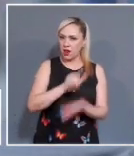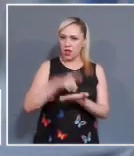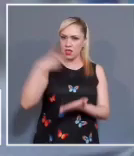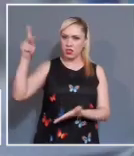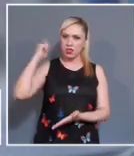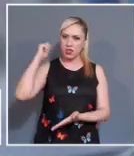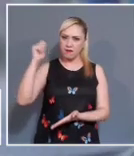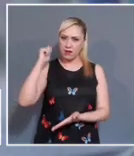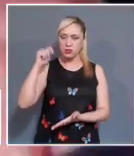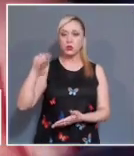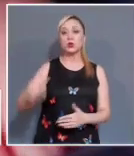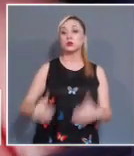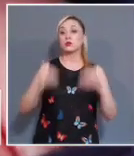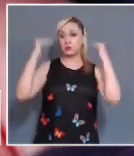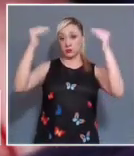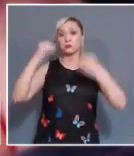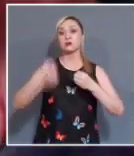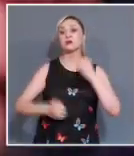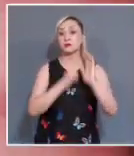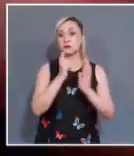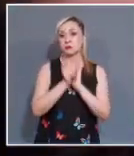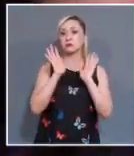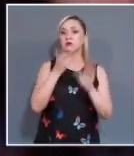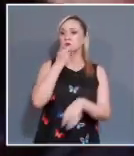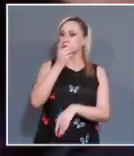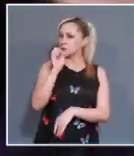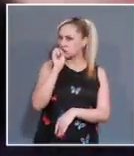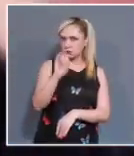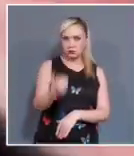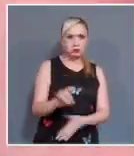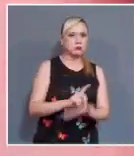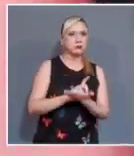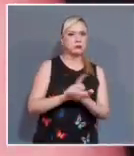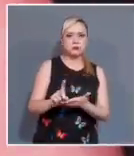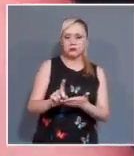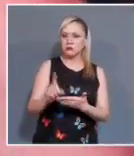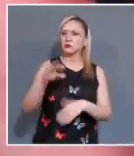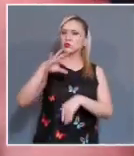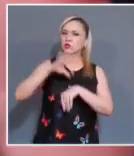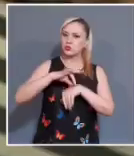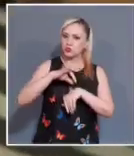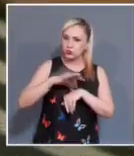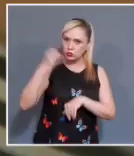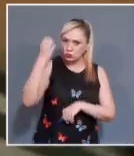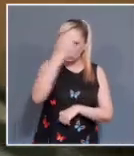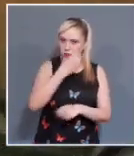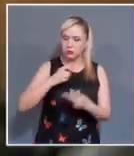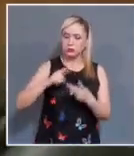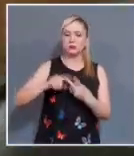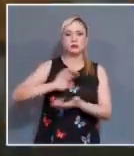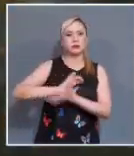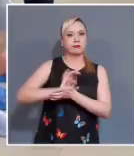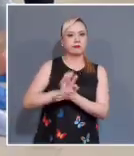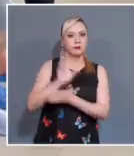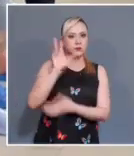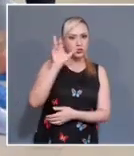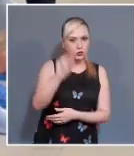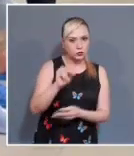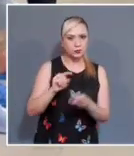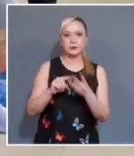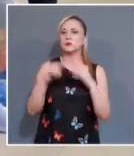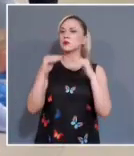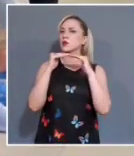se pronunció por la garantía de derechos como a la salud, a la no discriminación y observó en igualdad de condiciones los derechos de la